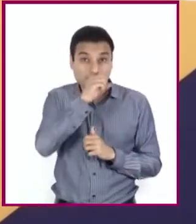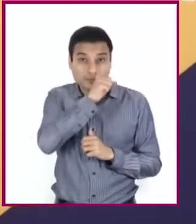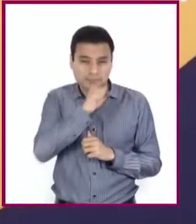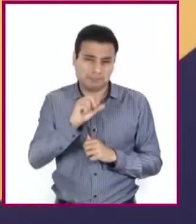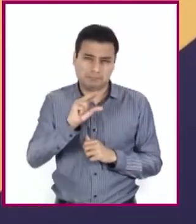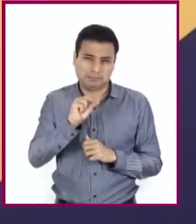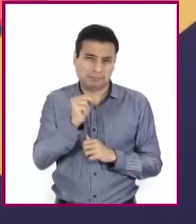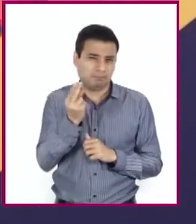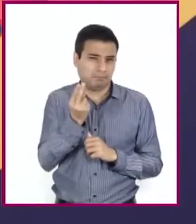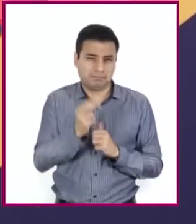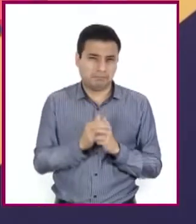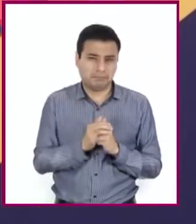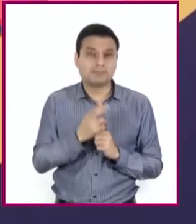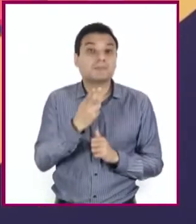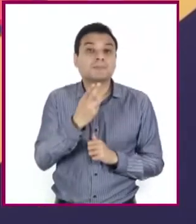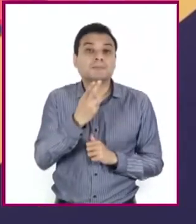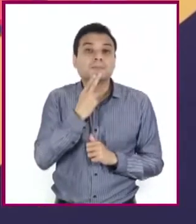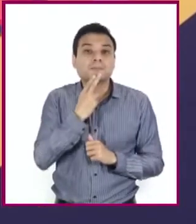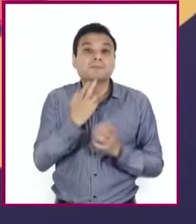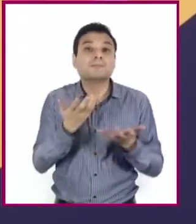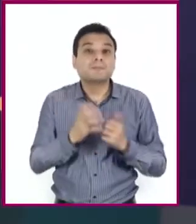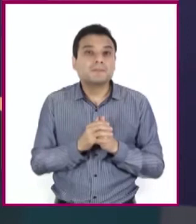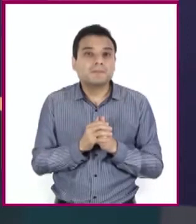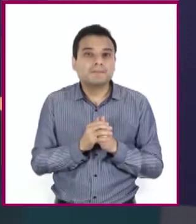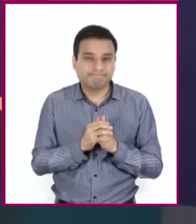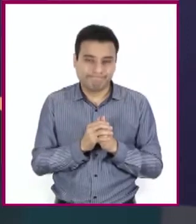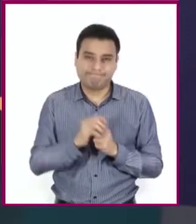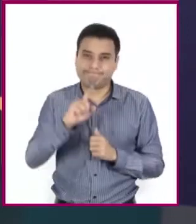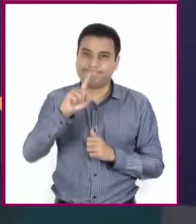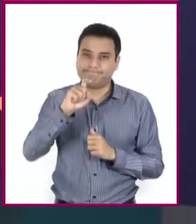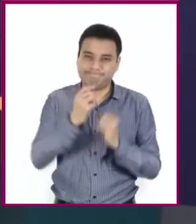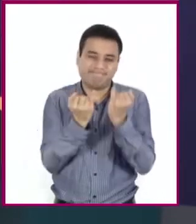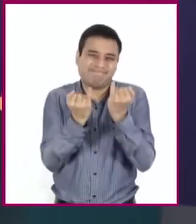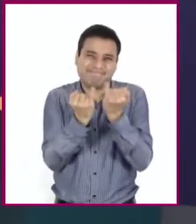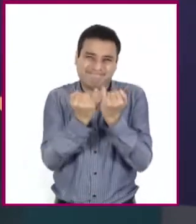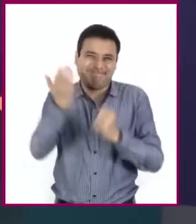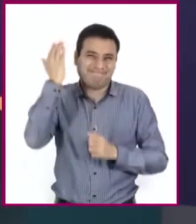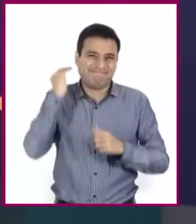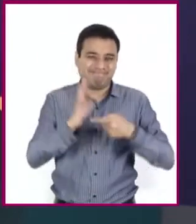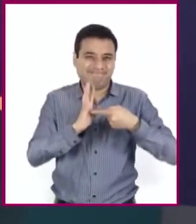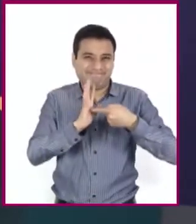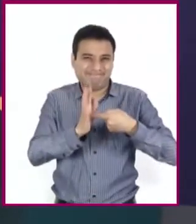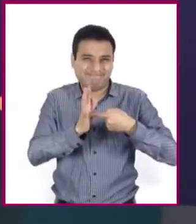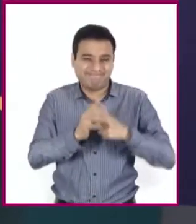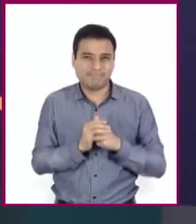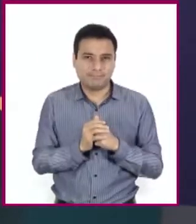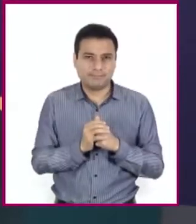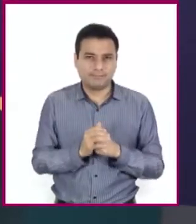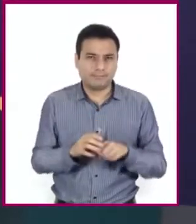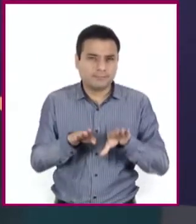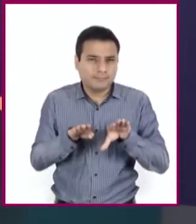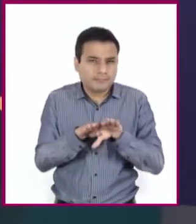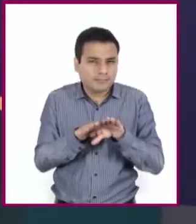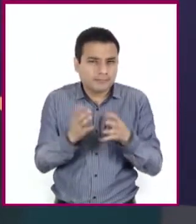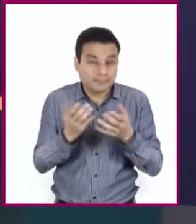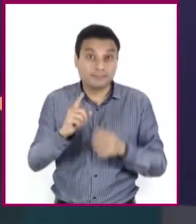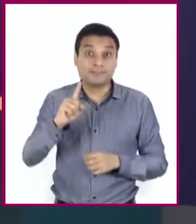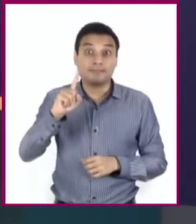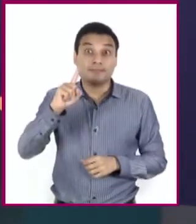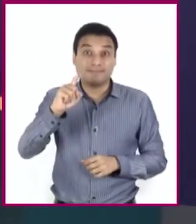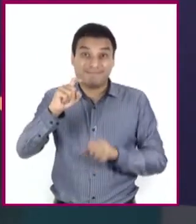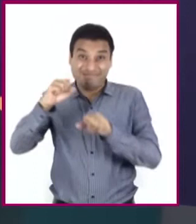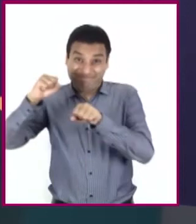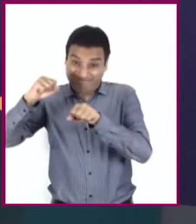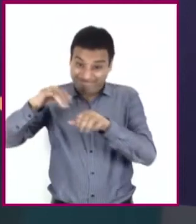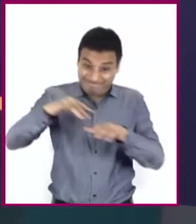la evolución de los antiguos molinos. Los que hacen es utilizar un salto de agua importante para